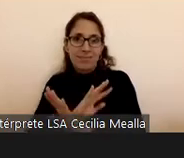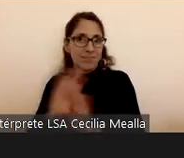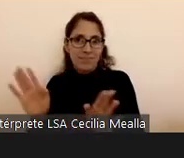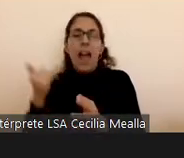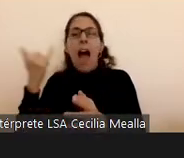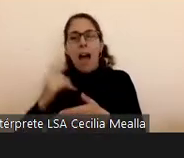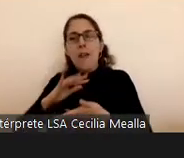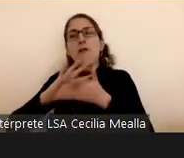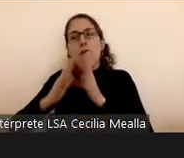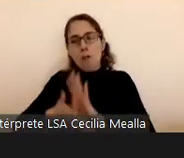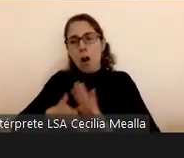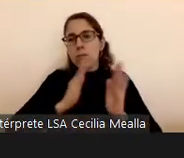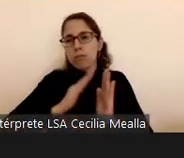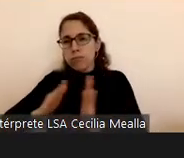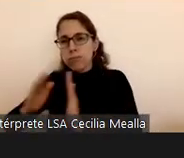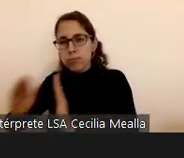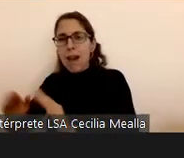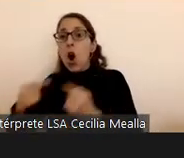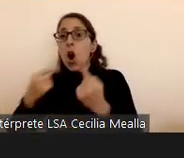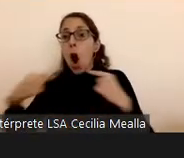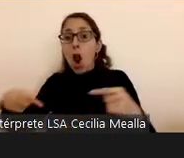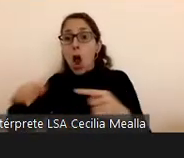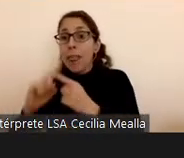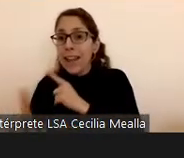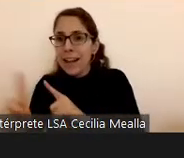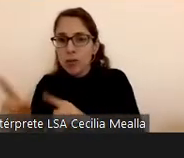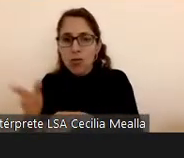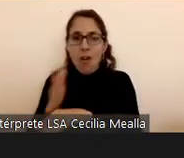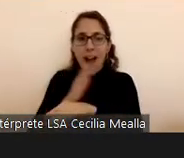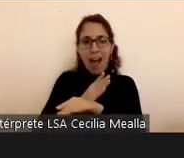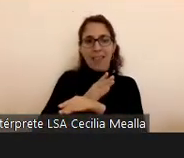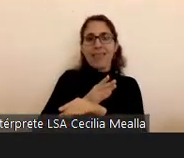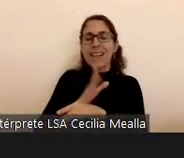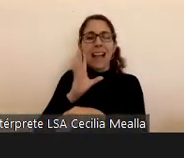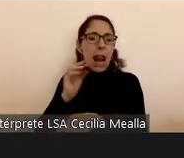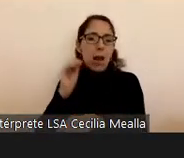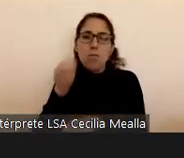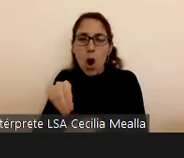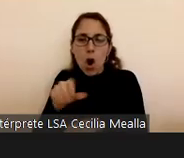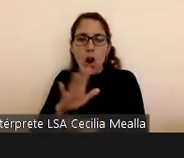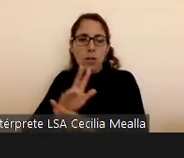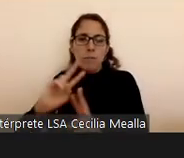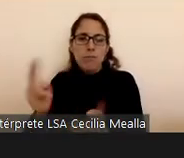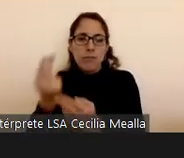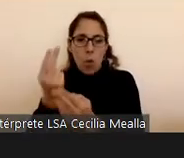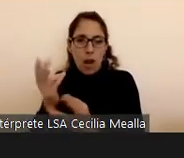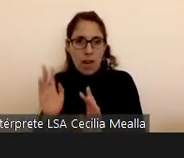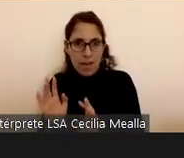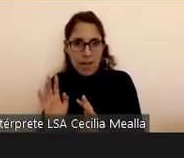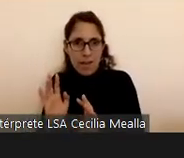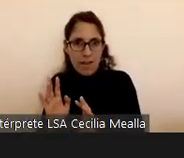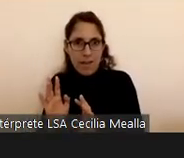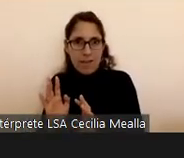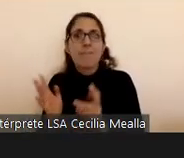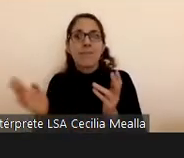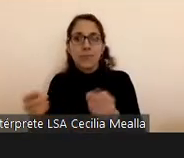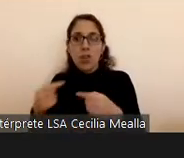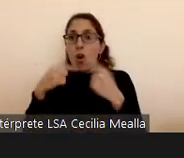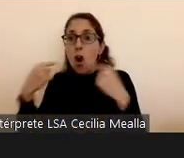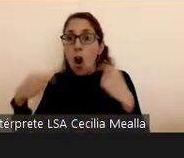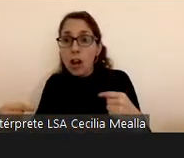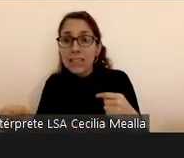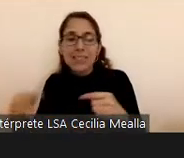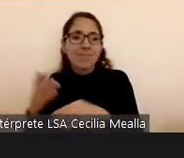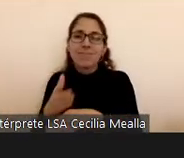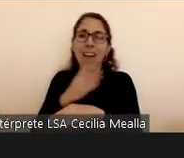¿no?, previa a la coloración. ¿Sí? Entonces, previo a la coloración, se